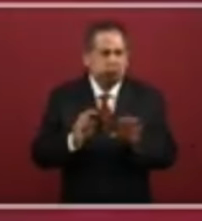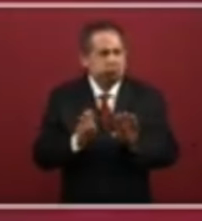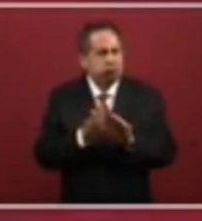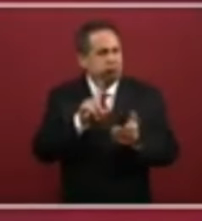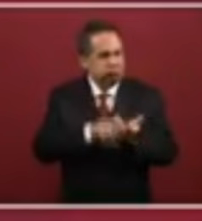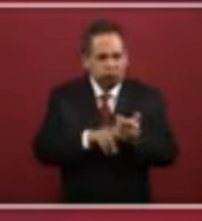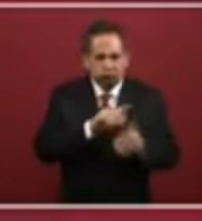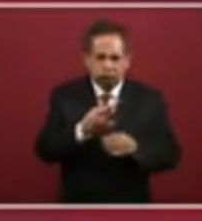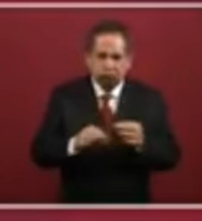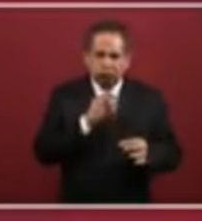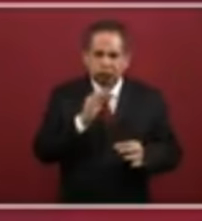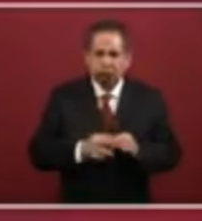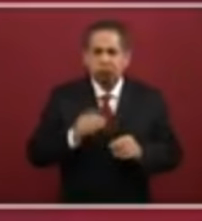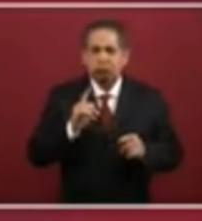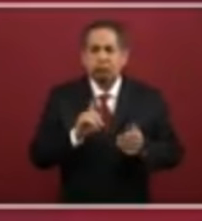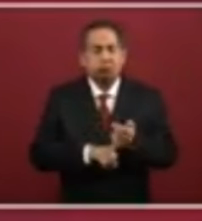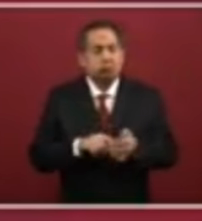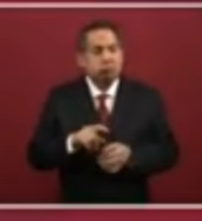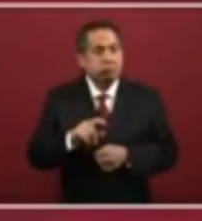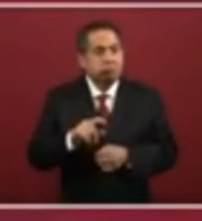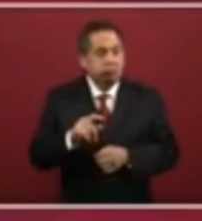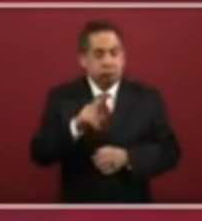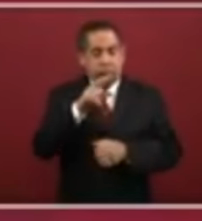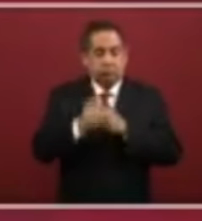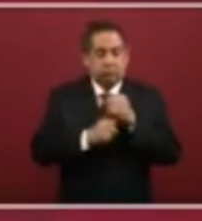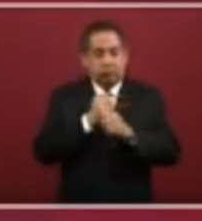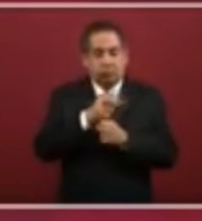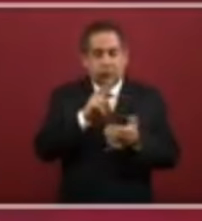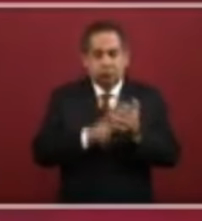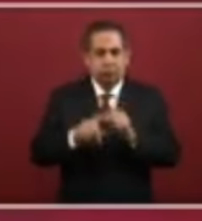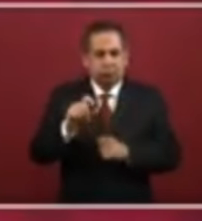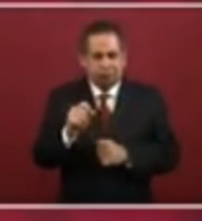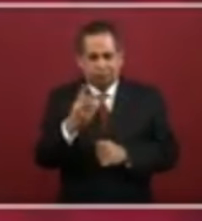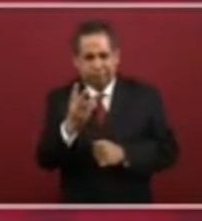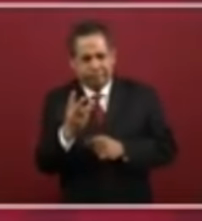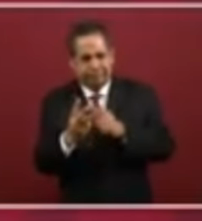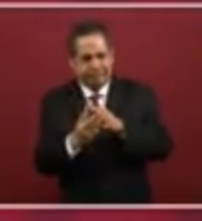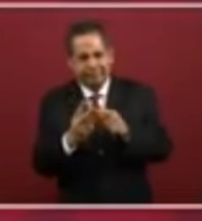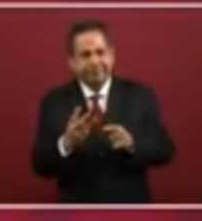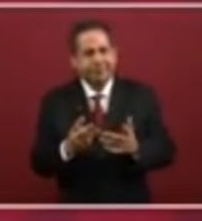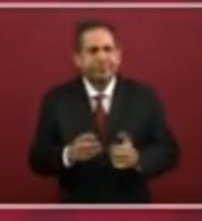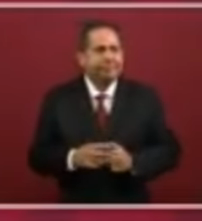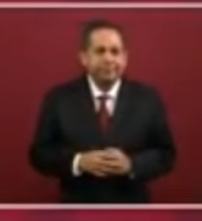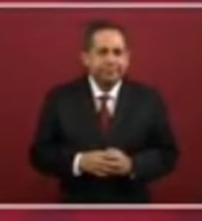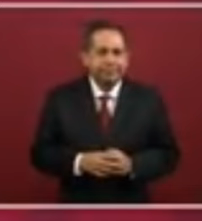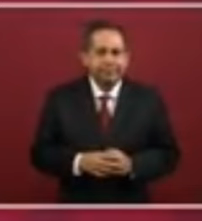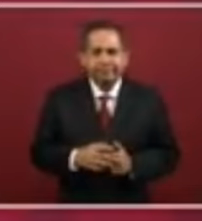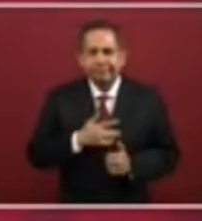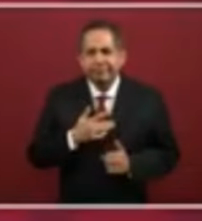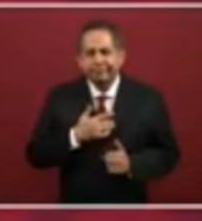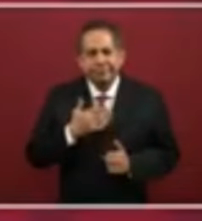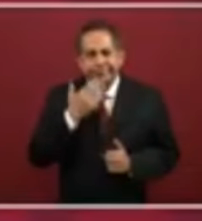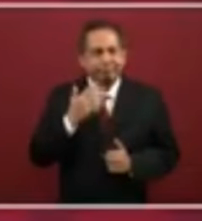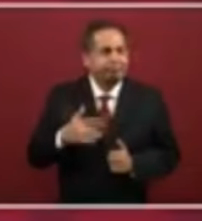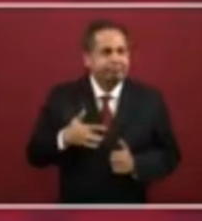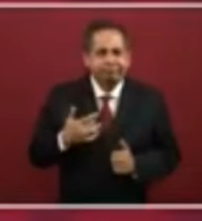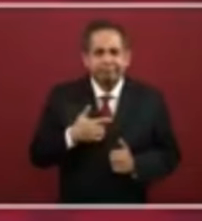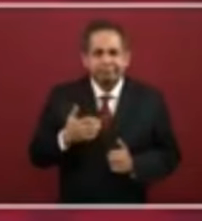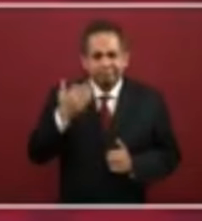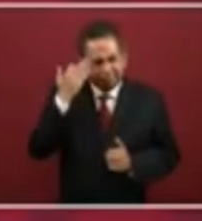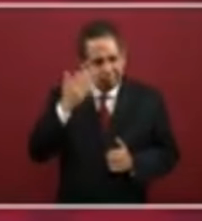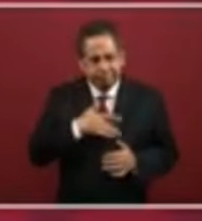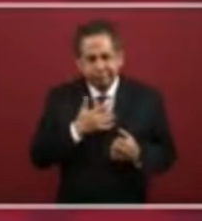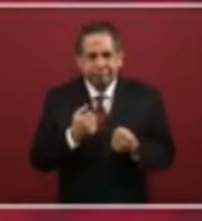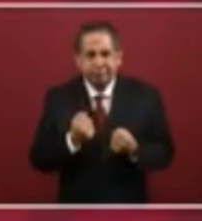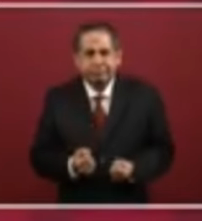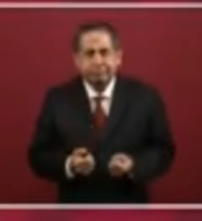refinería en el 23. Y eso no nos da